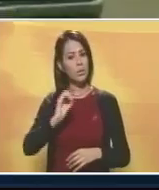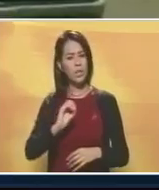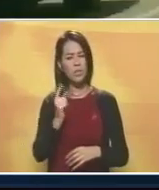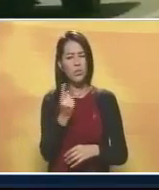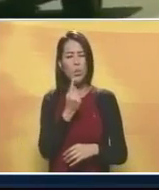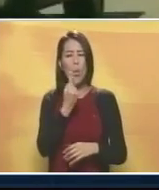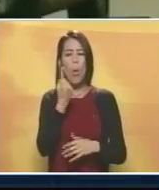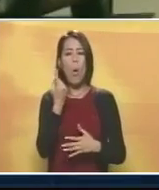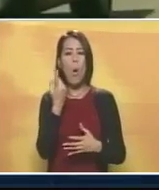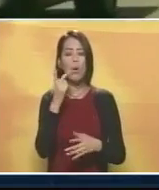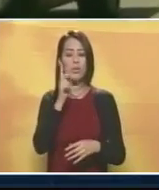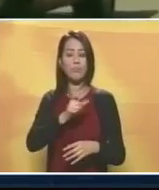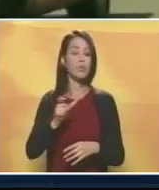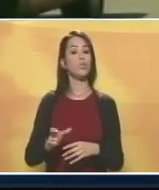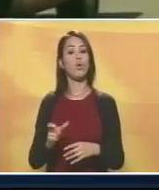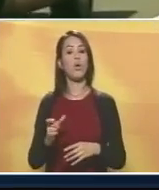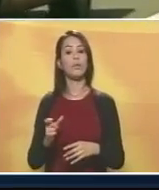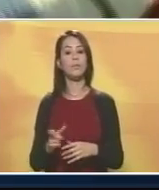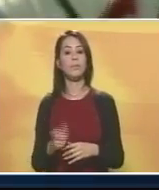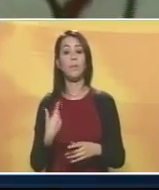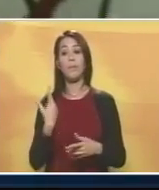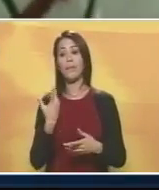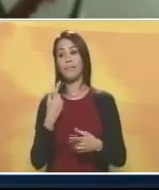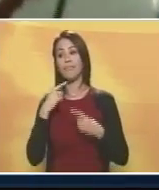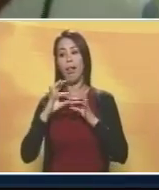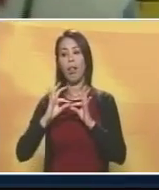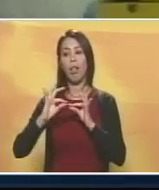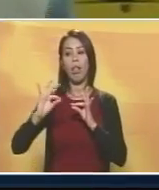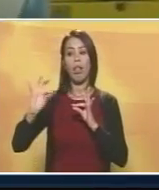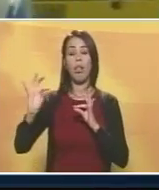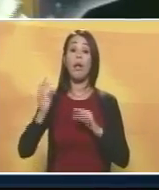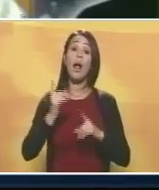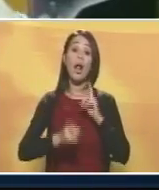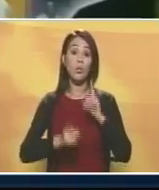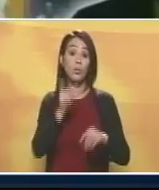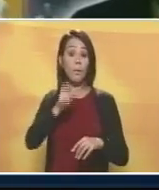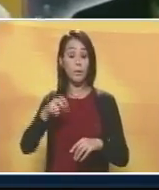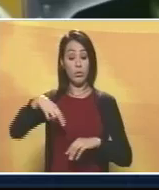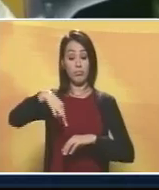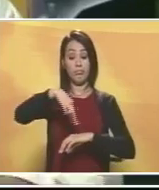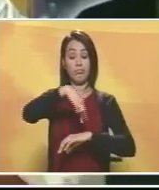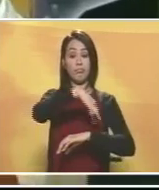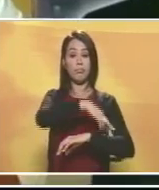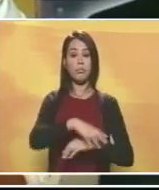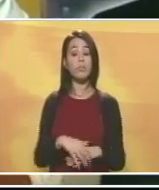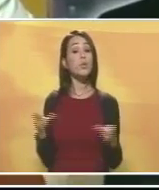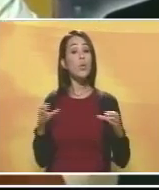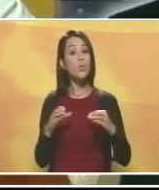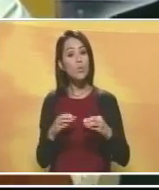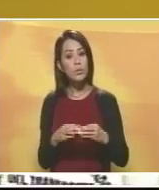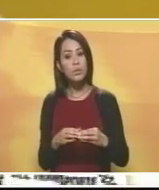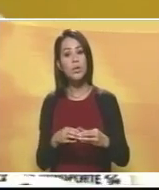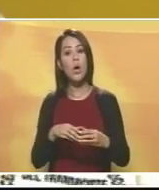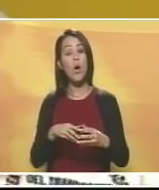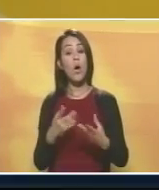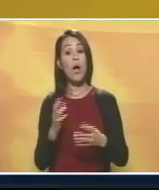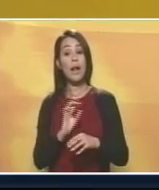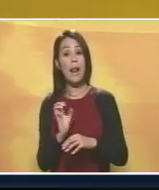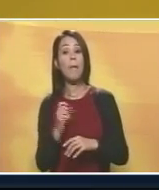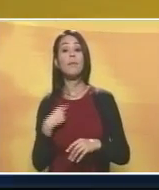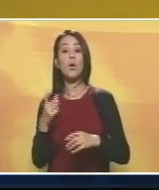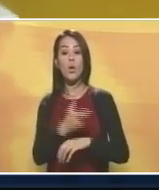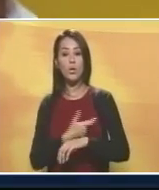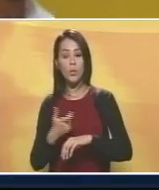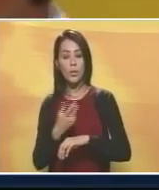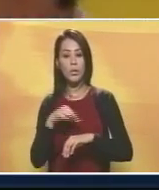movilizando, porque de repente el trayecto es muy lejos donde tenga que ir, porque la gente está caminando. Alian solicitó una reunión de carácter urgente con el gobierno nacional y con